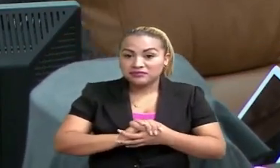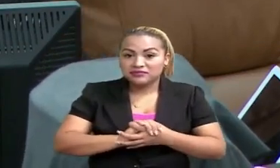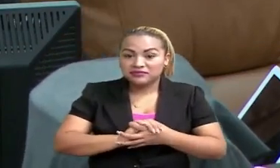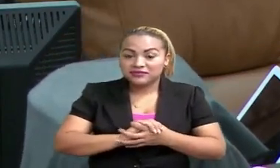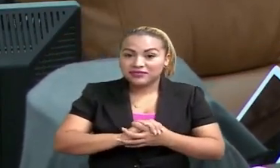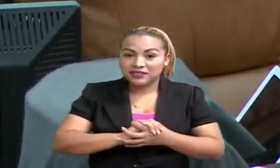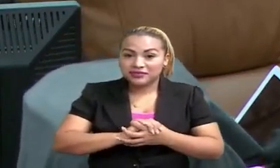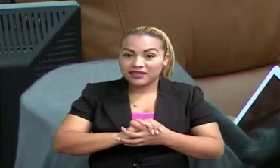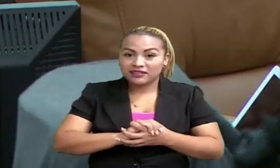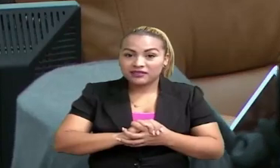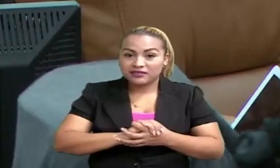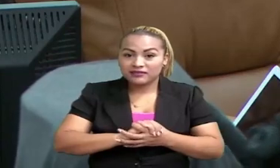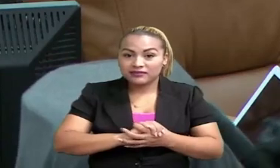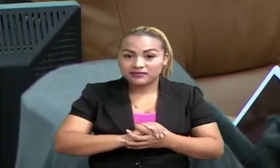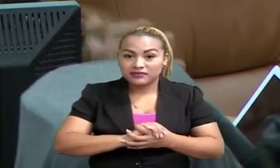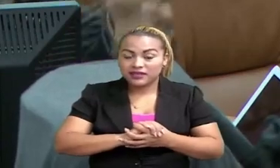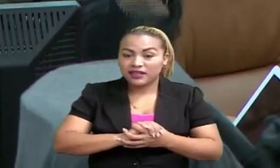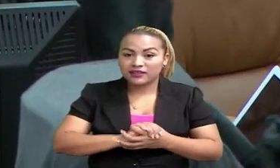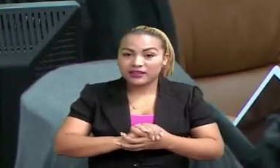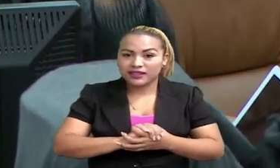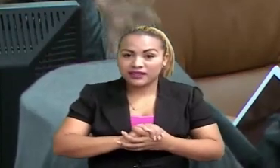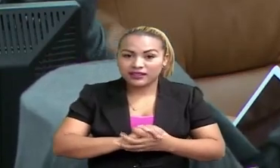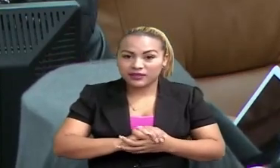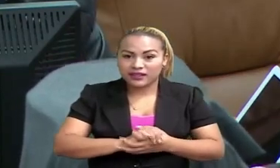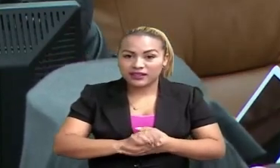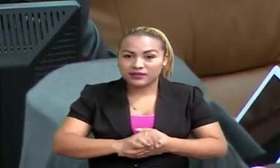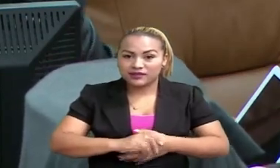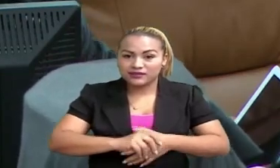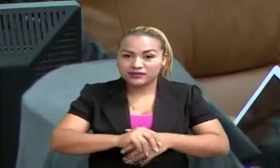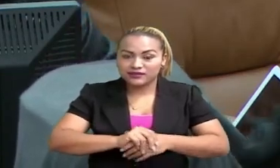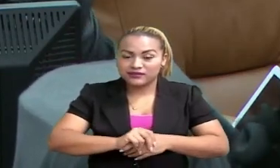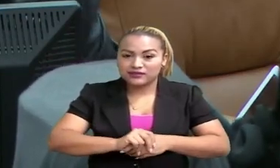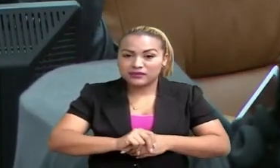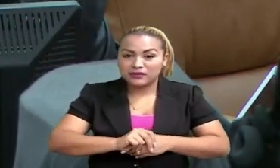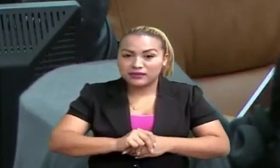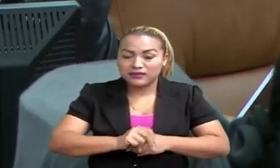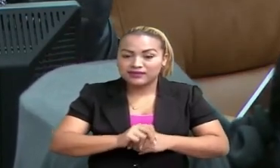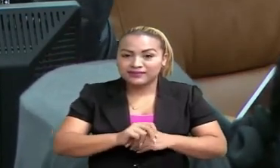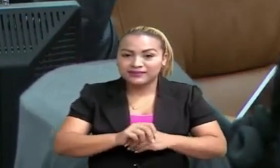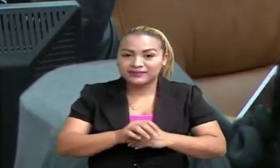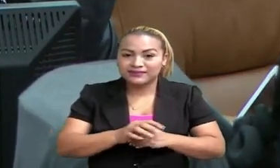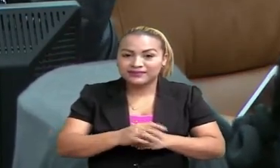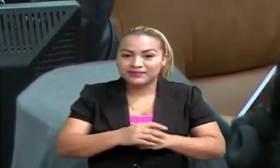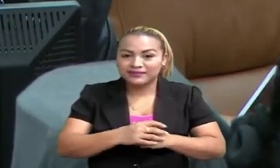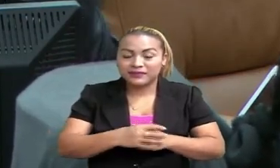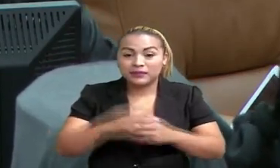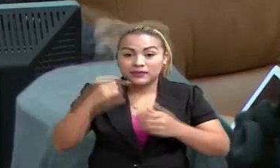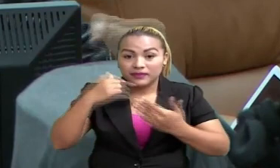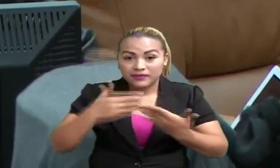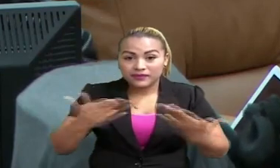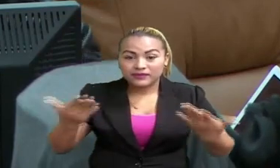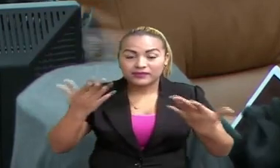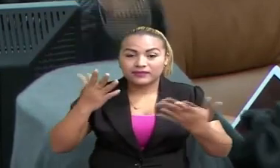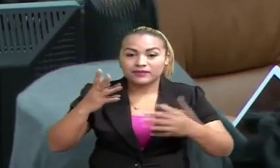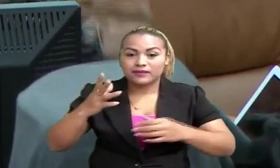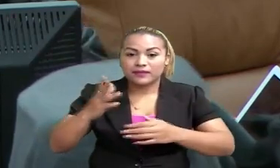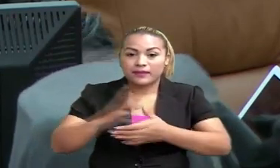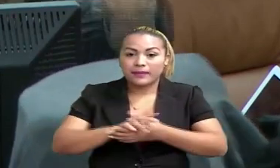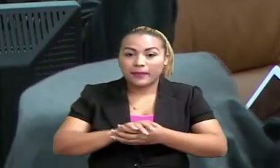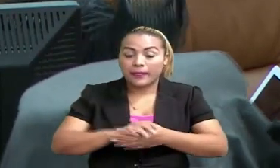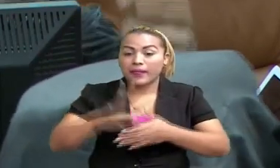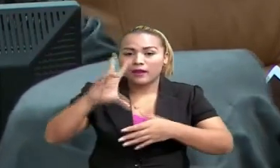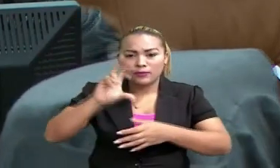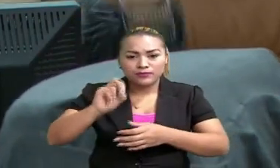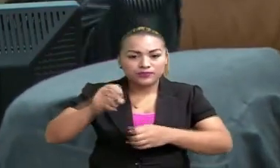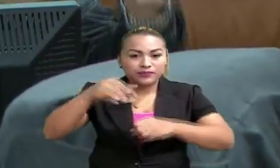Entonces, compañeras y compañeros, tengamos claridad. Vamos por una reforma fiscal que está pidiendo